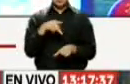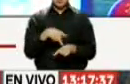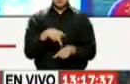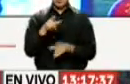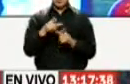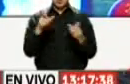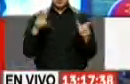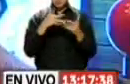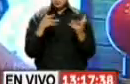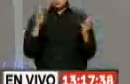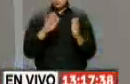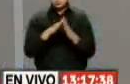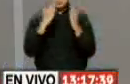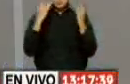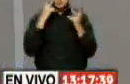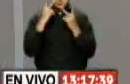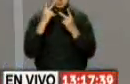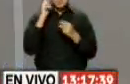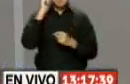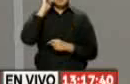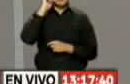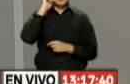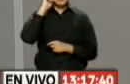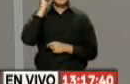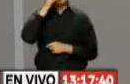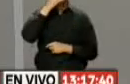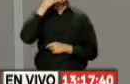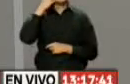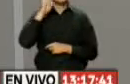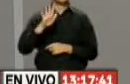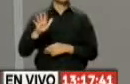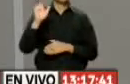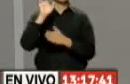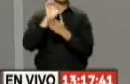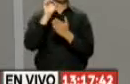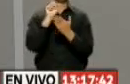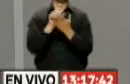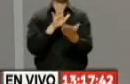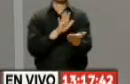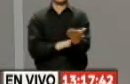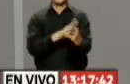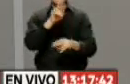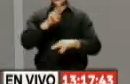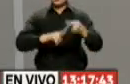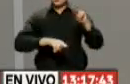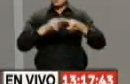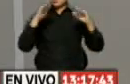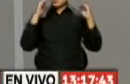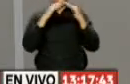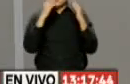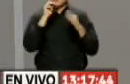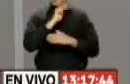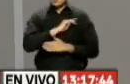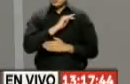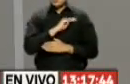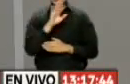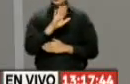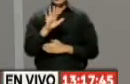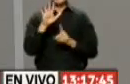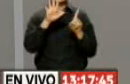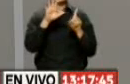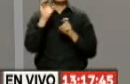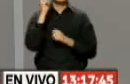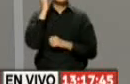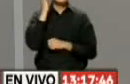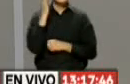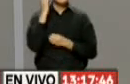la población. Y en la Amazonía ecuatoriana se presentó el programa Casa para Todos. Los municipios tienen 60 días para